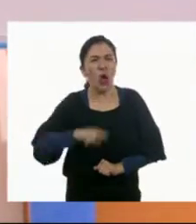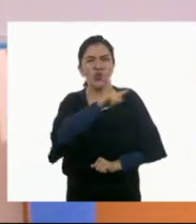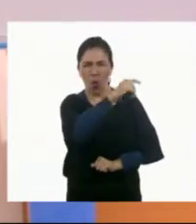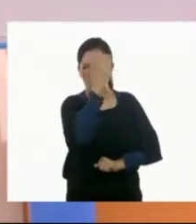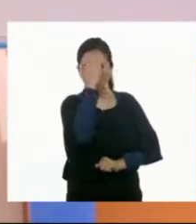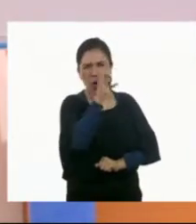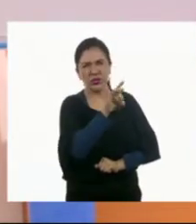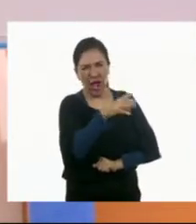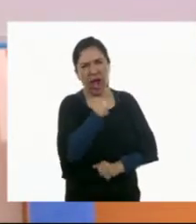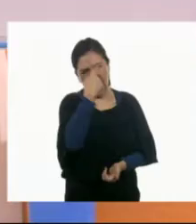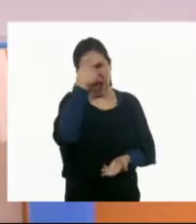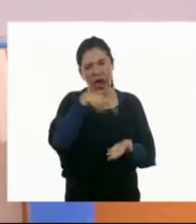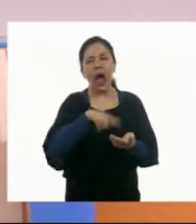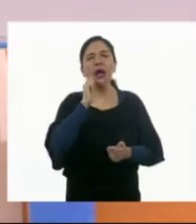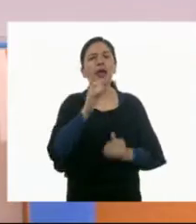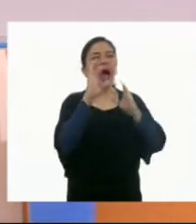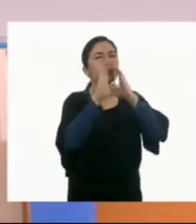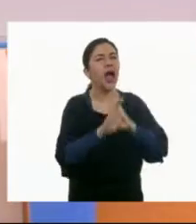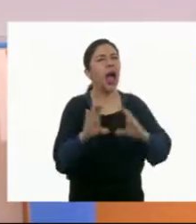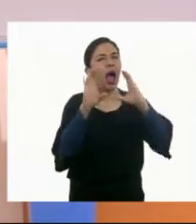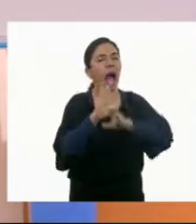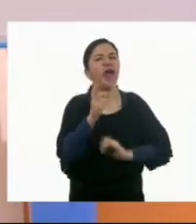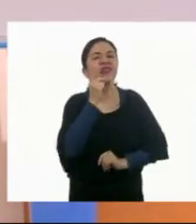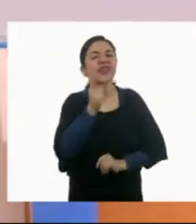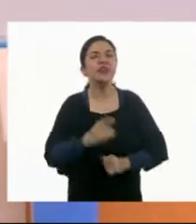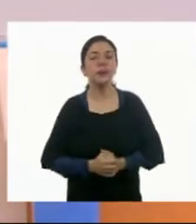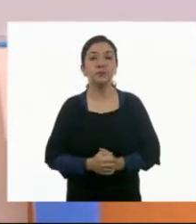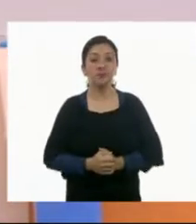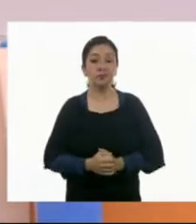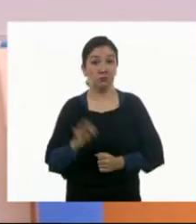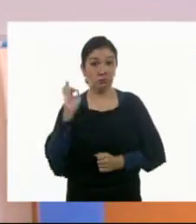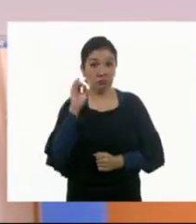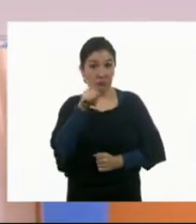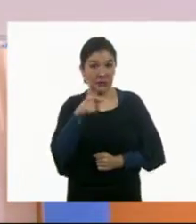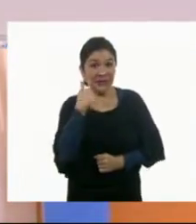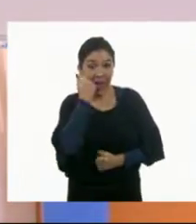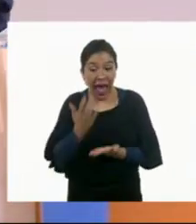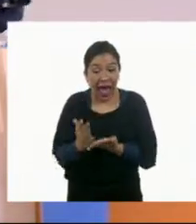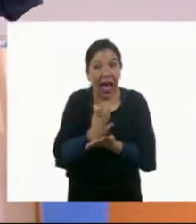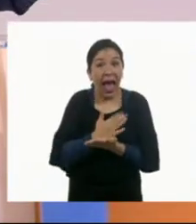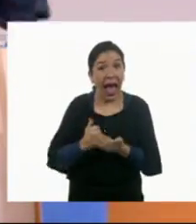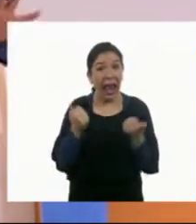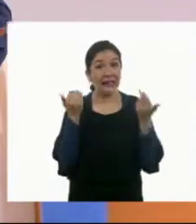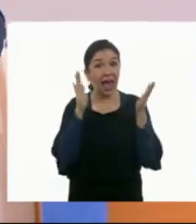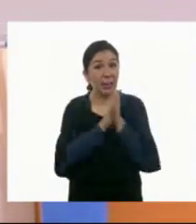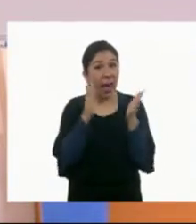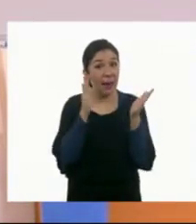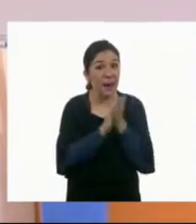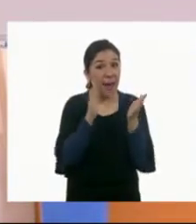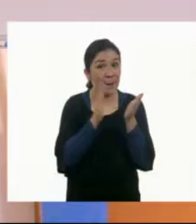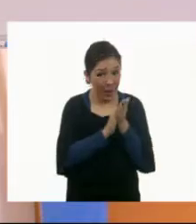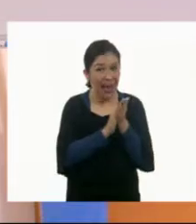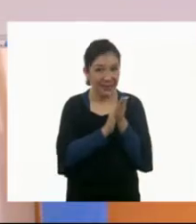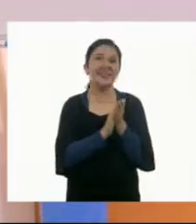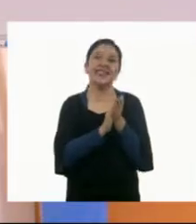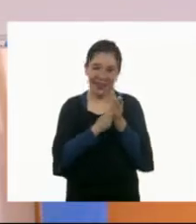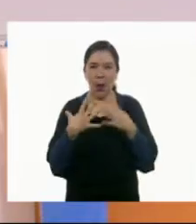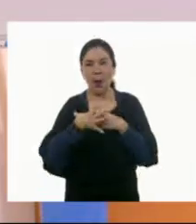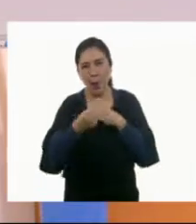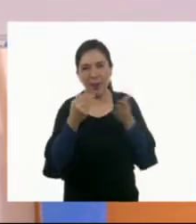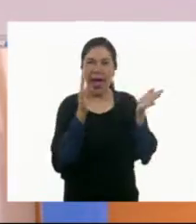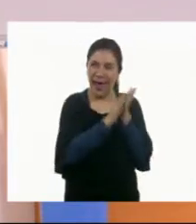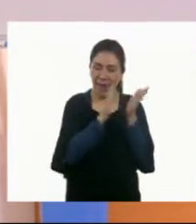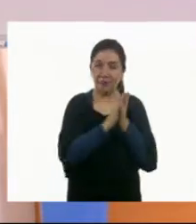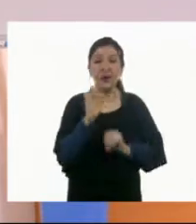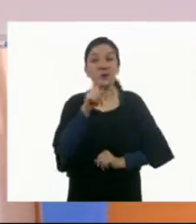lo conoces, es una cancioncita que dice si tú tienes muchas ganas de aplaudir, por ejemplo, ¿no? Y aplaudes. Si